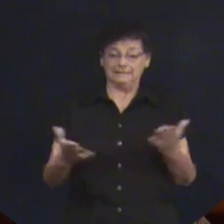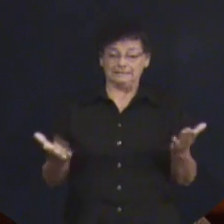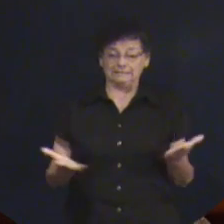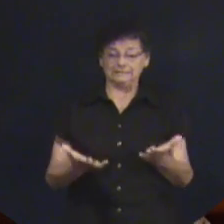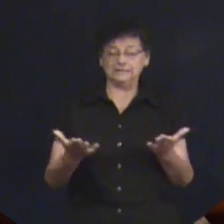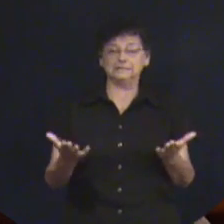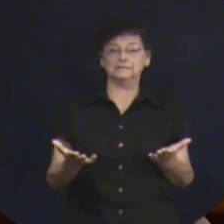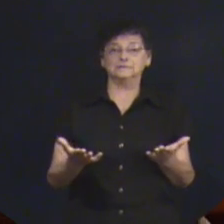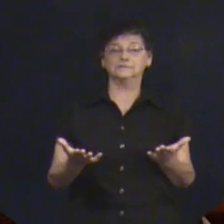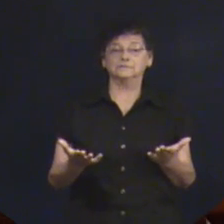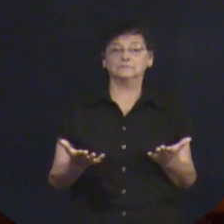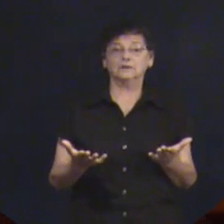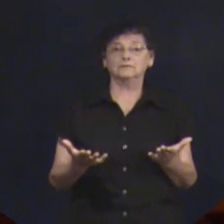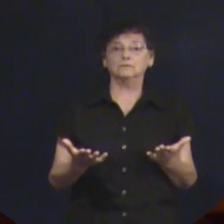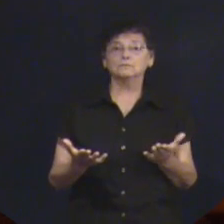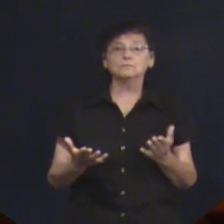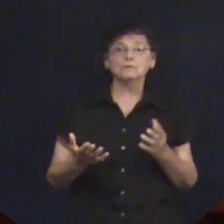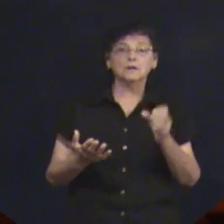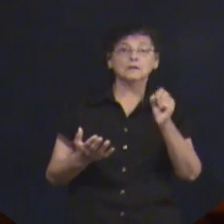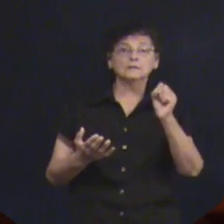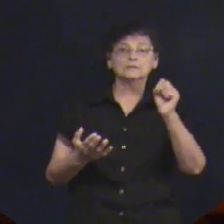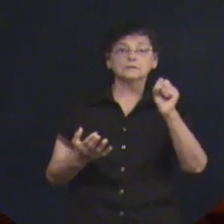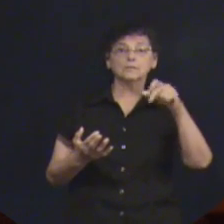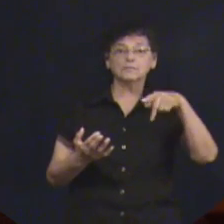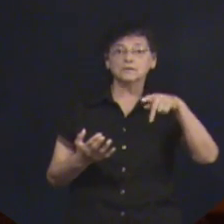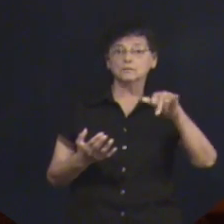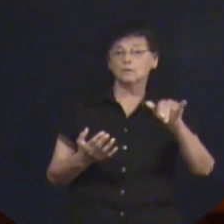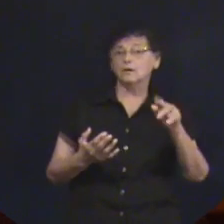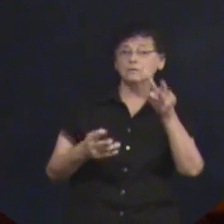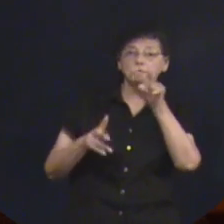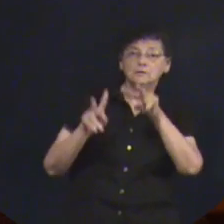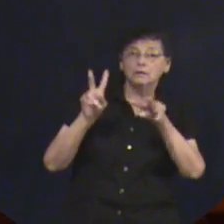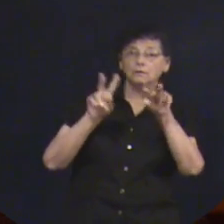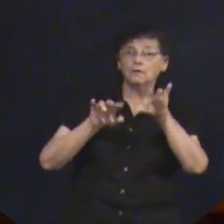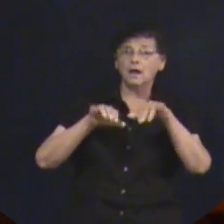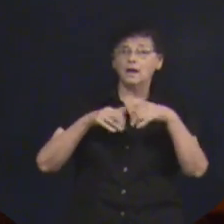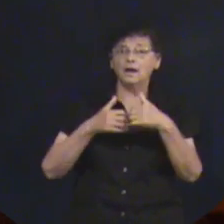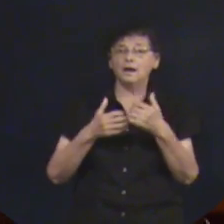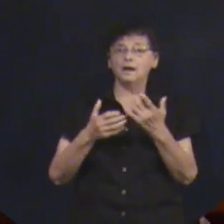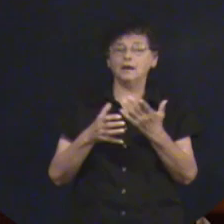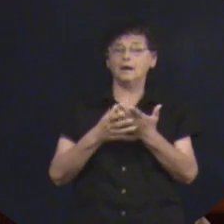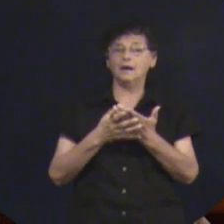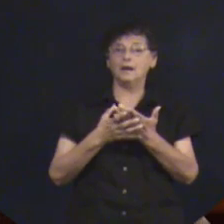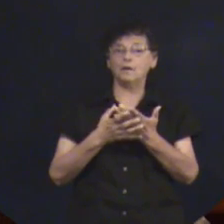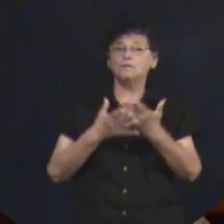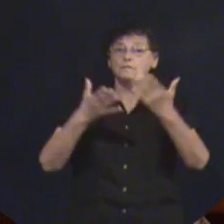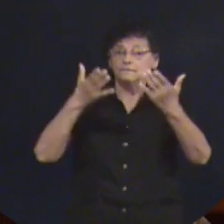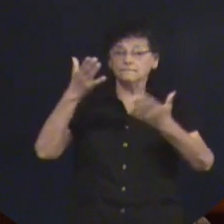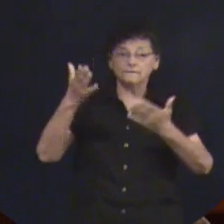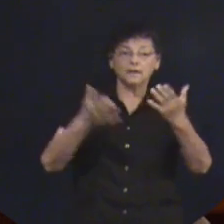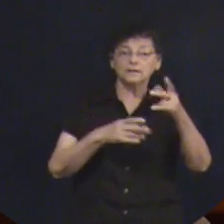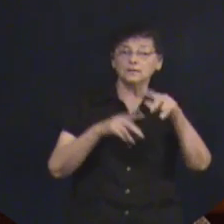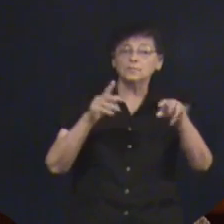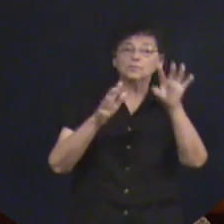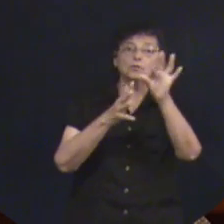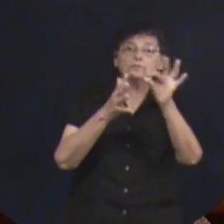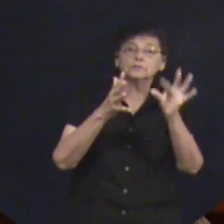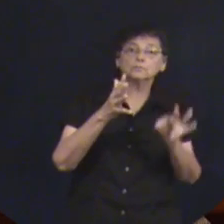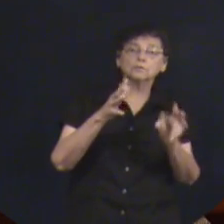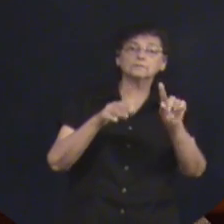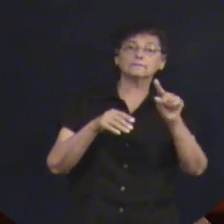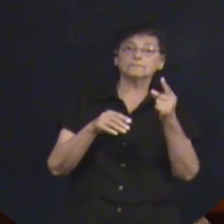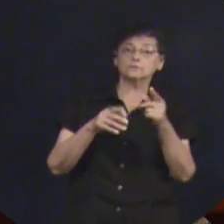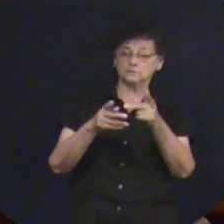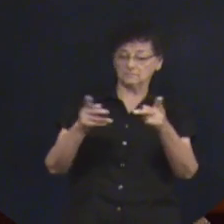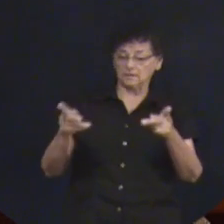estos estaban espiándolo, mirando cómo los convidados escogían los